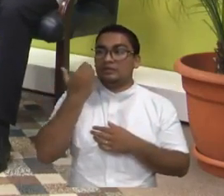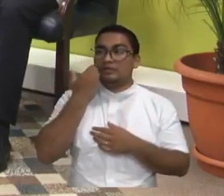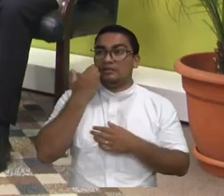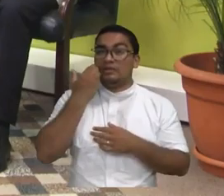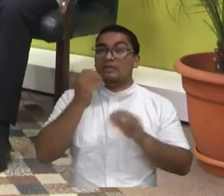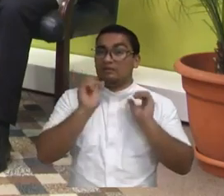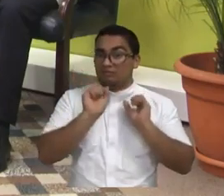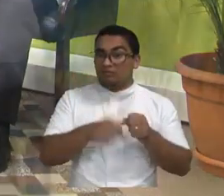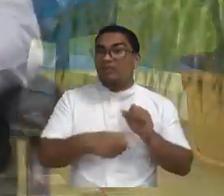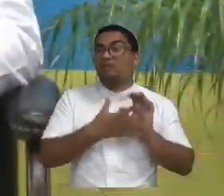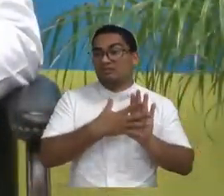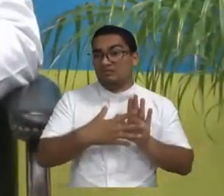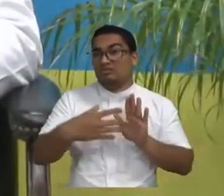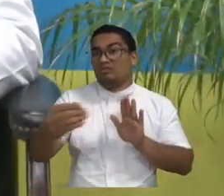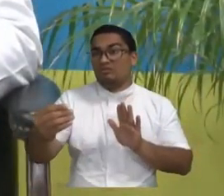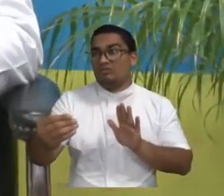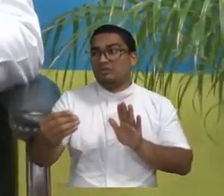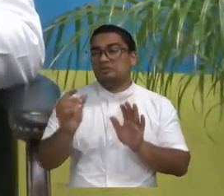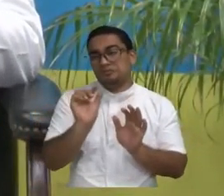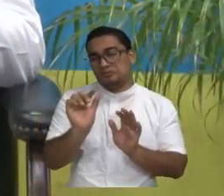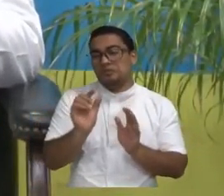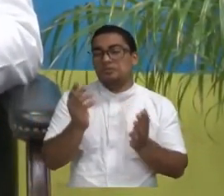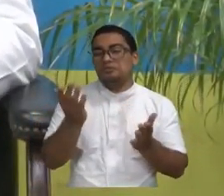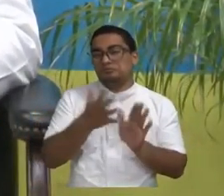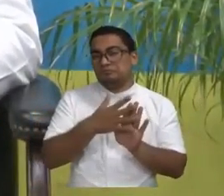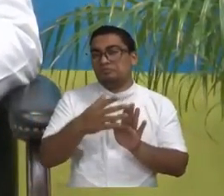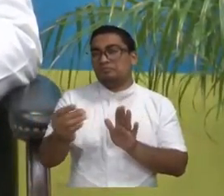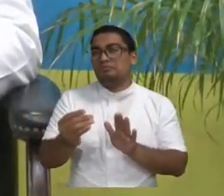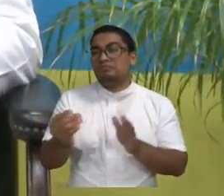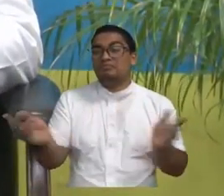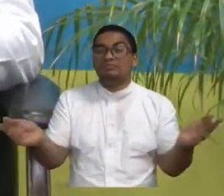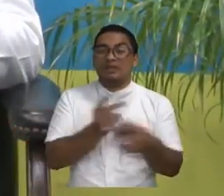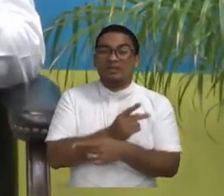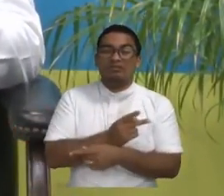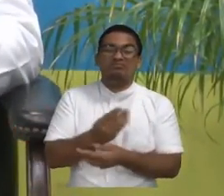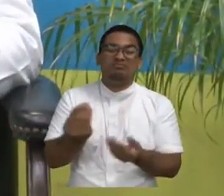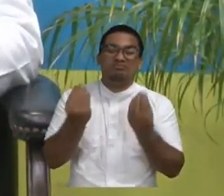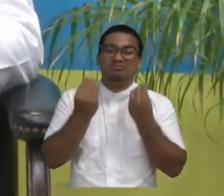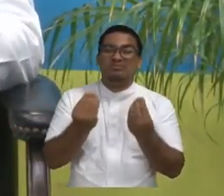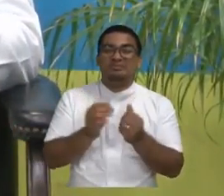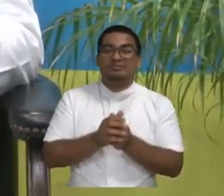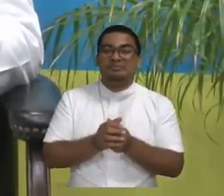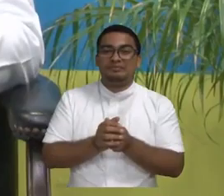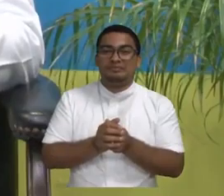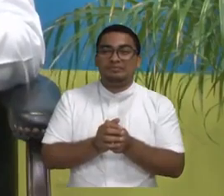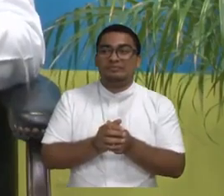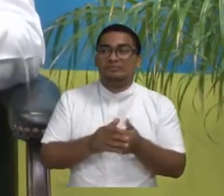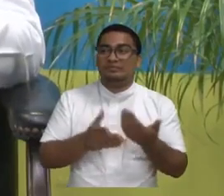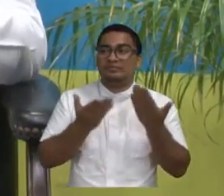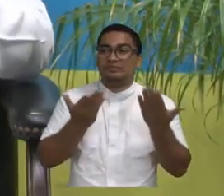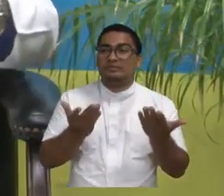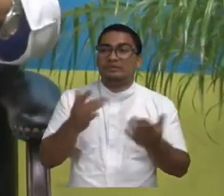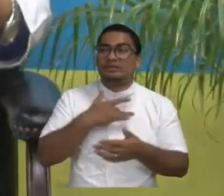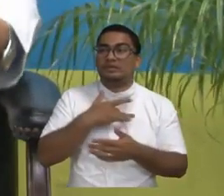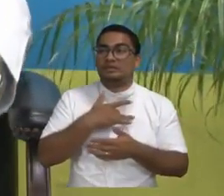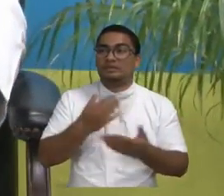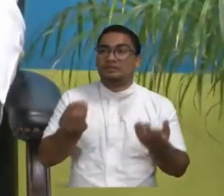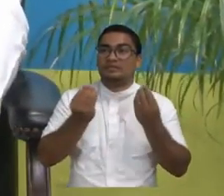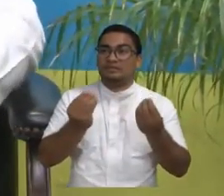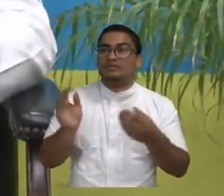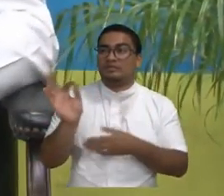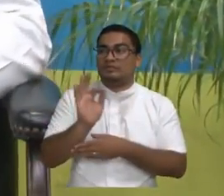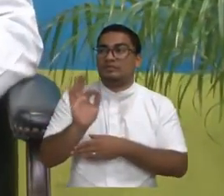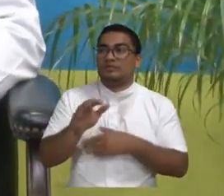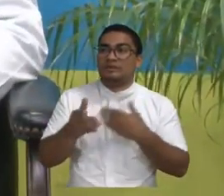infectocontagiosa, poco transmisible, crónica, y que va a necesitar de muchos factores para